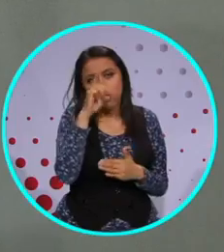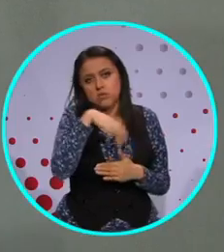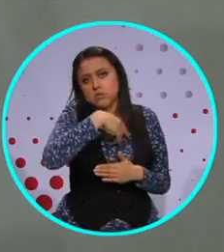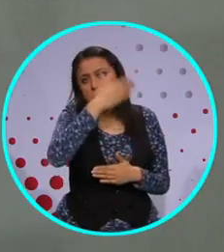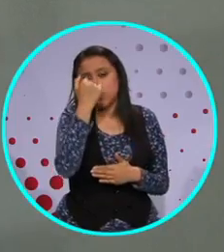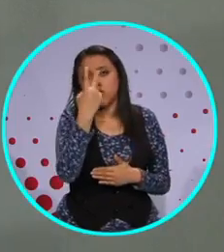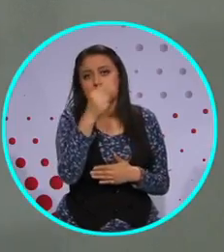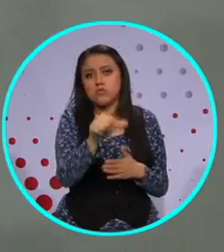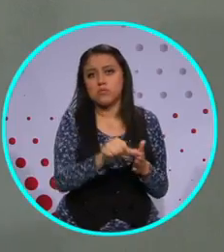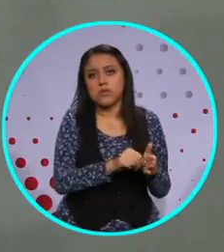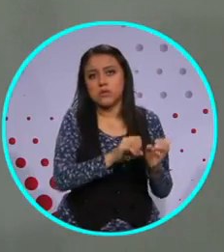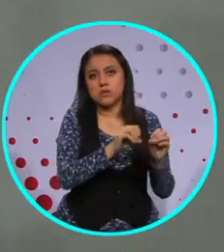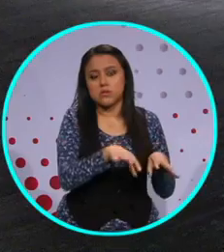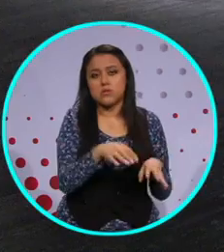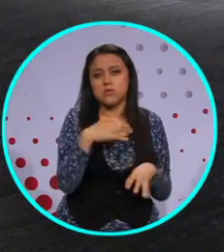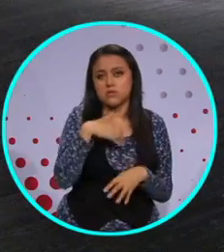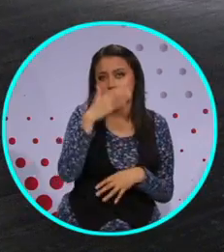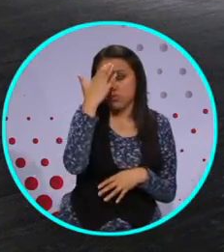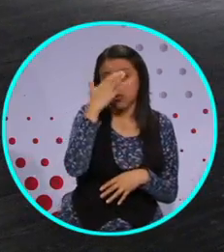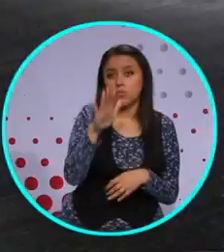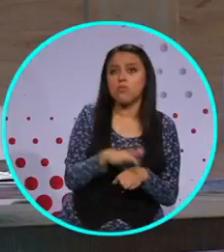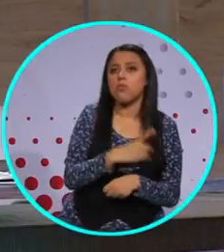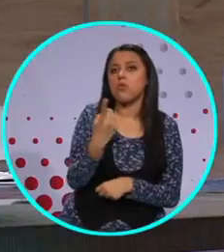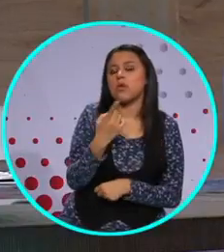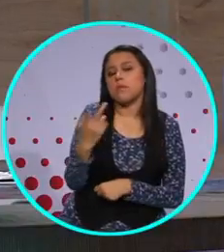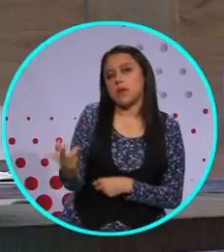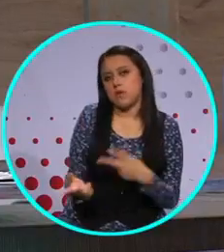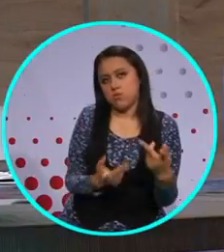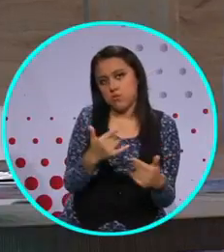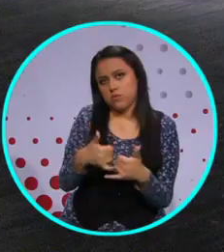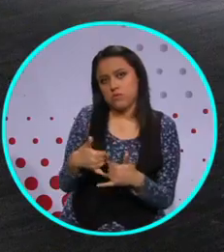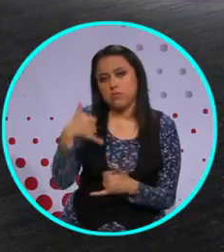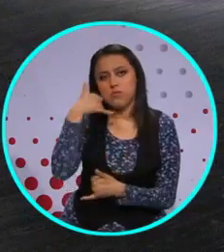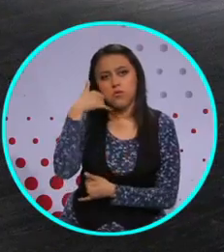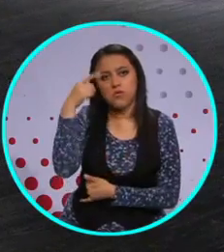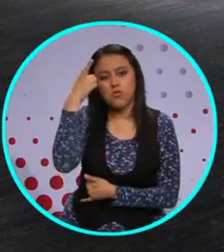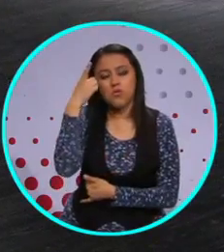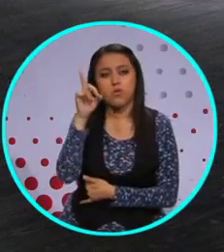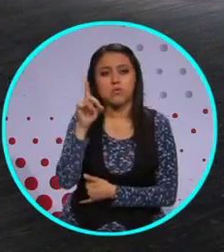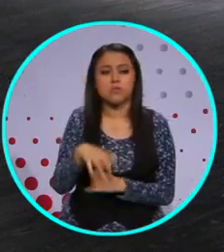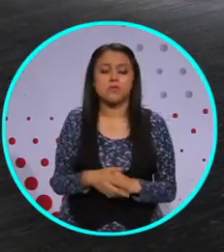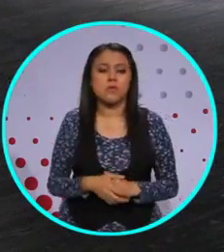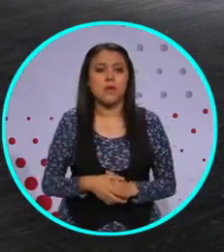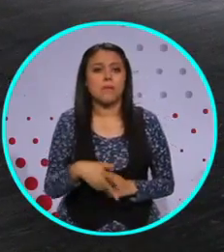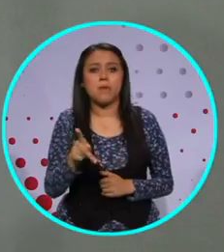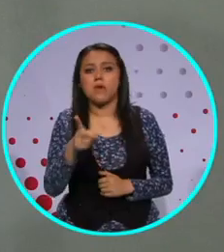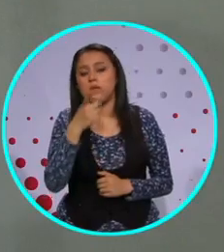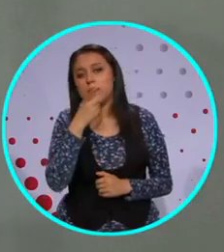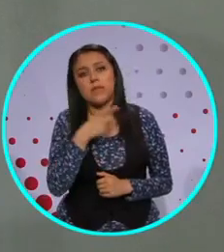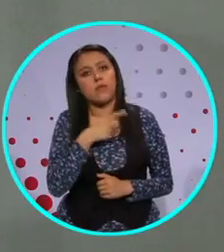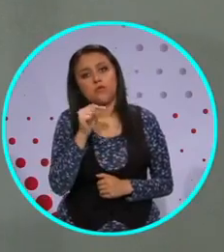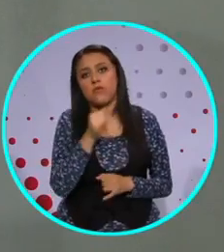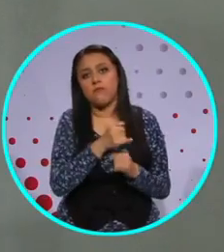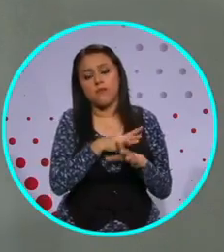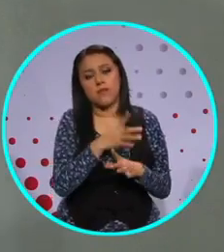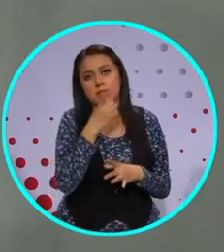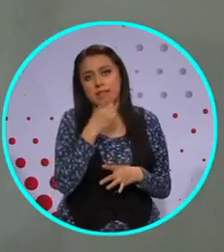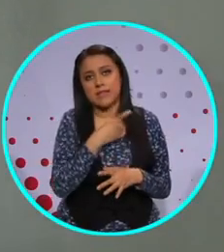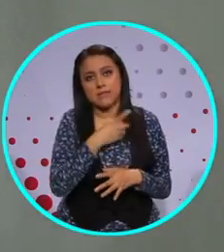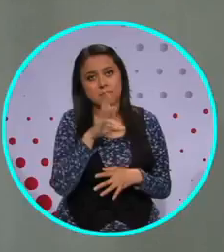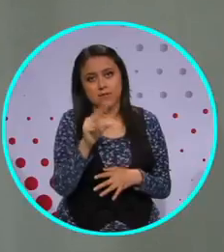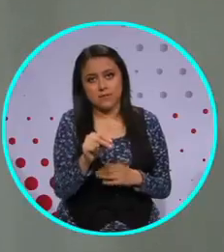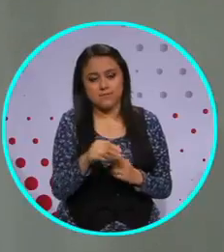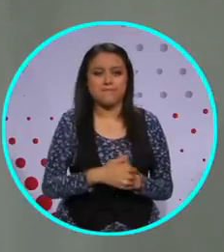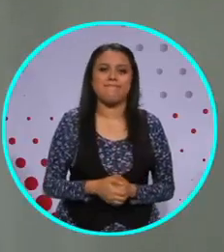forma hace como dos meses hay dos de los perros porque nada los legítimos dueños pues yo creo que sí pero la señora no quiso proporcionar más información de la que